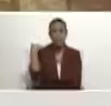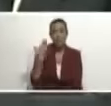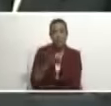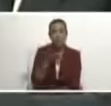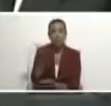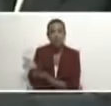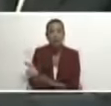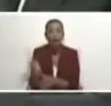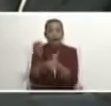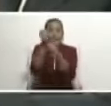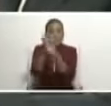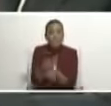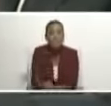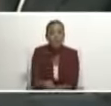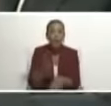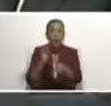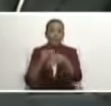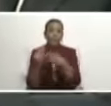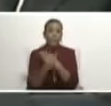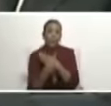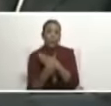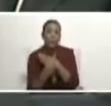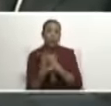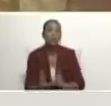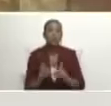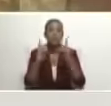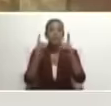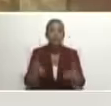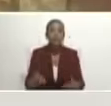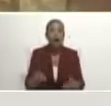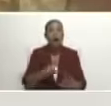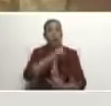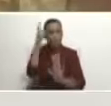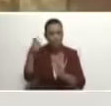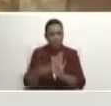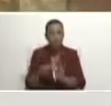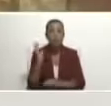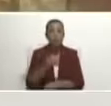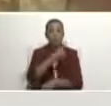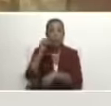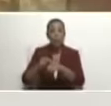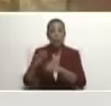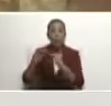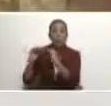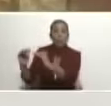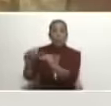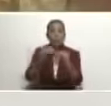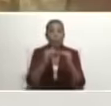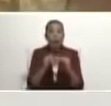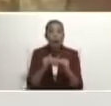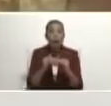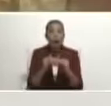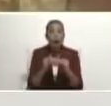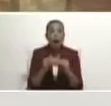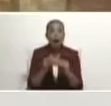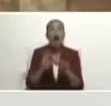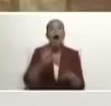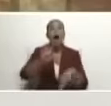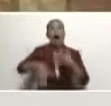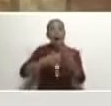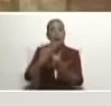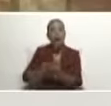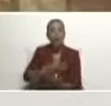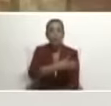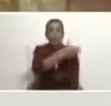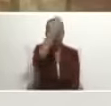y espero, con una decisión contundente de la Asamblea Nacional, llegue hasta el Panteón de